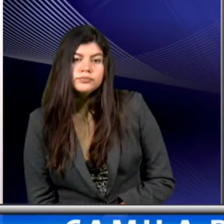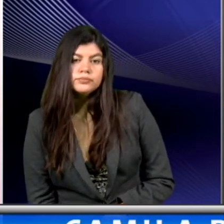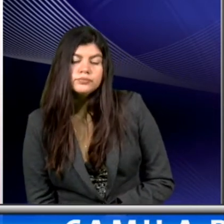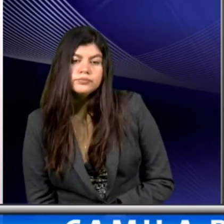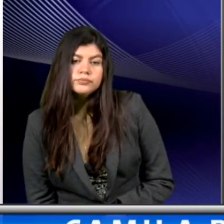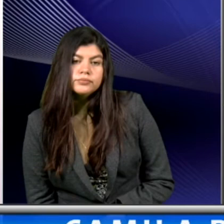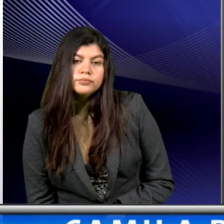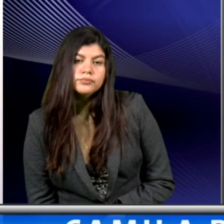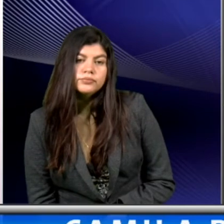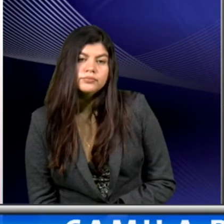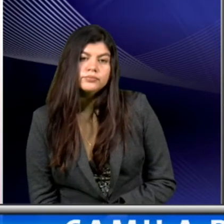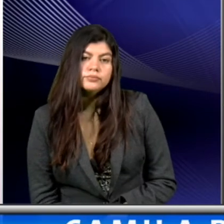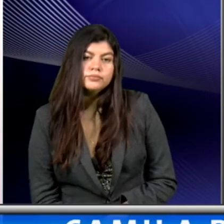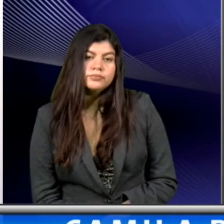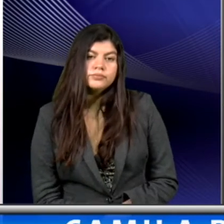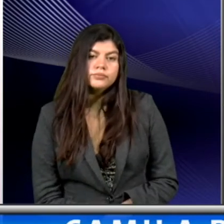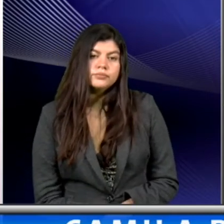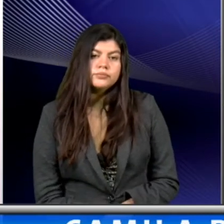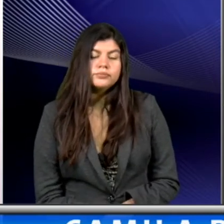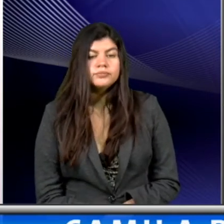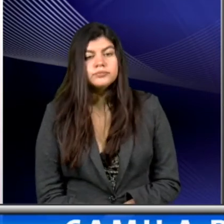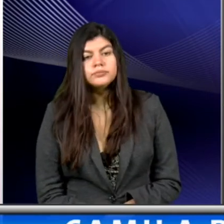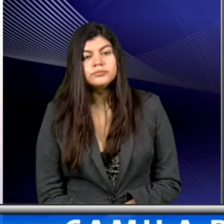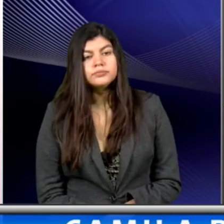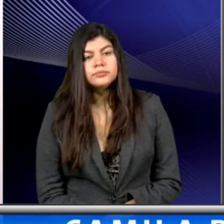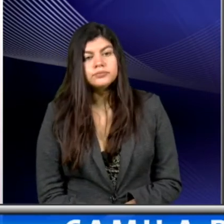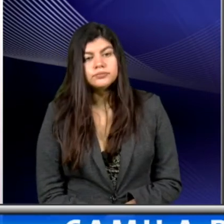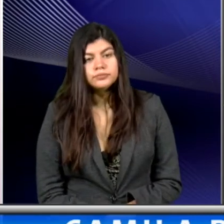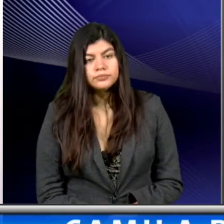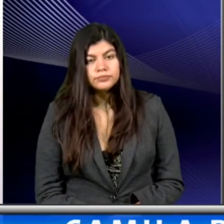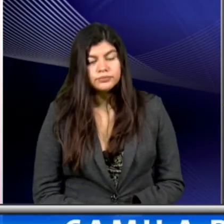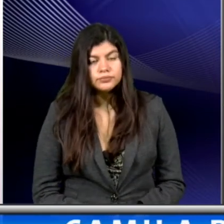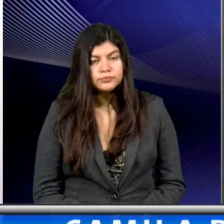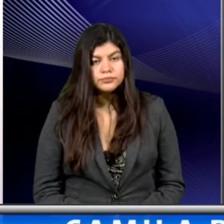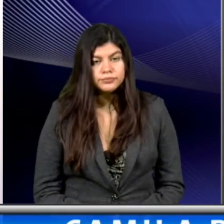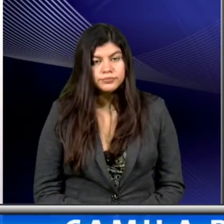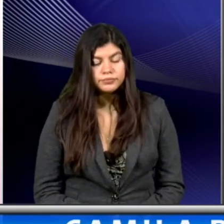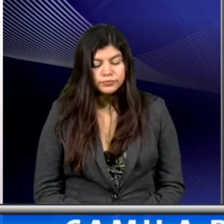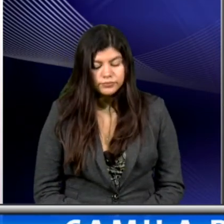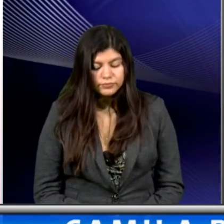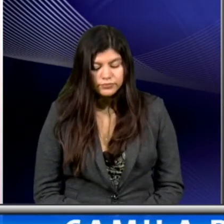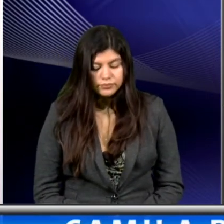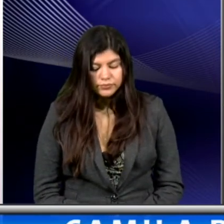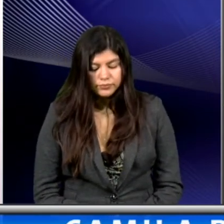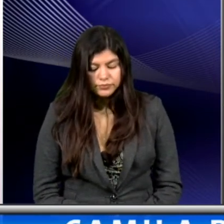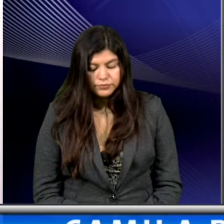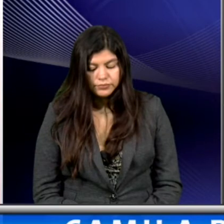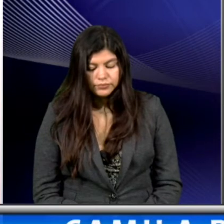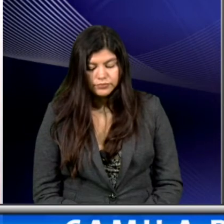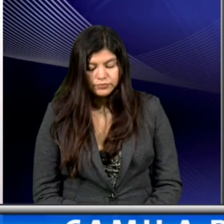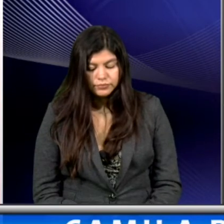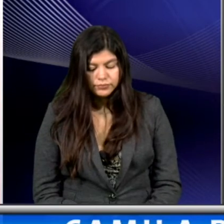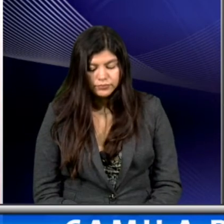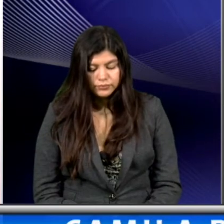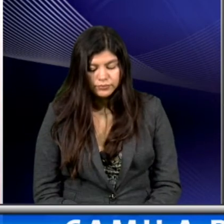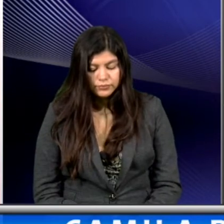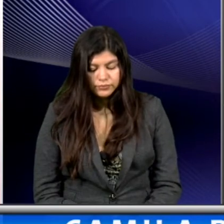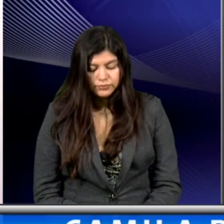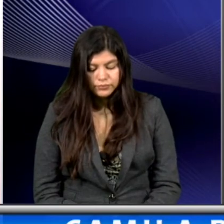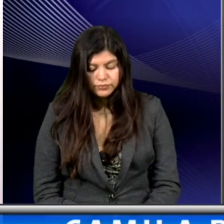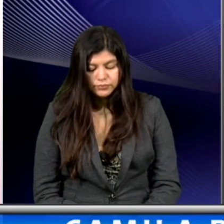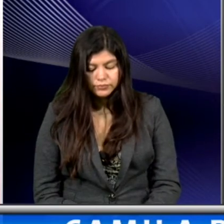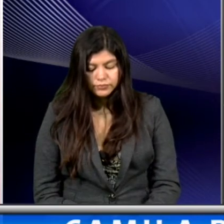frente al consumo de cannabis disminuyó y hubo un alza importante en el consumo, porque la gente ya no tenía